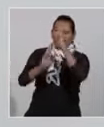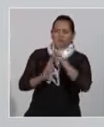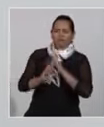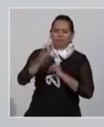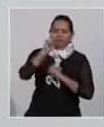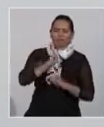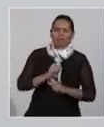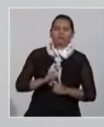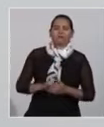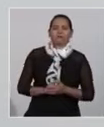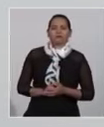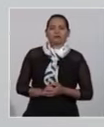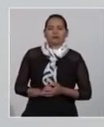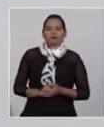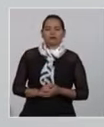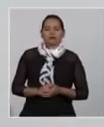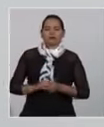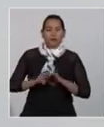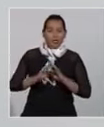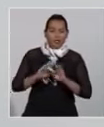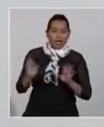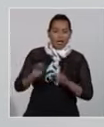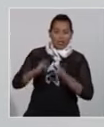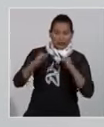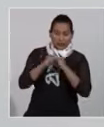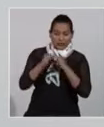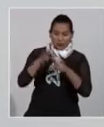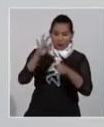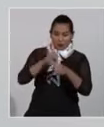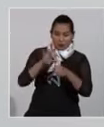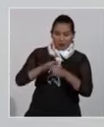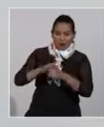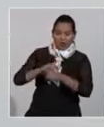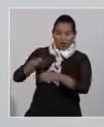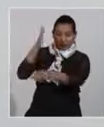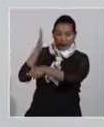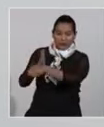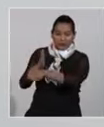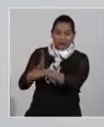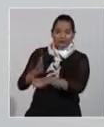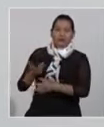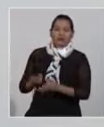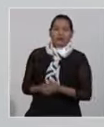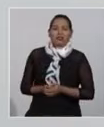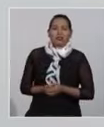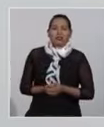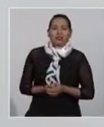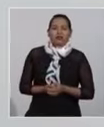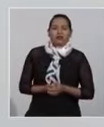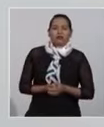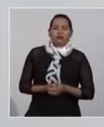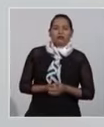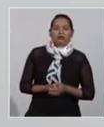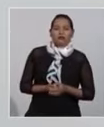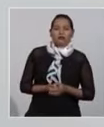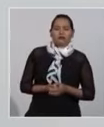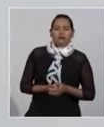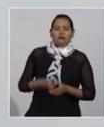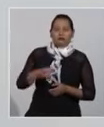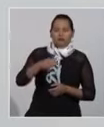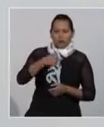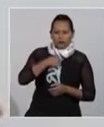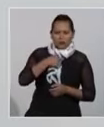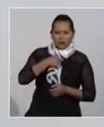cierto, por el Instituto Estatal Electoral y por el Tribunal Electoral del Estado. Yo lo que contestaría es que usted, al atacarme